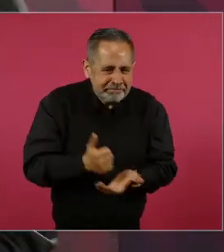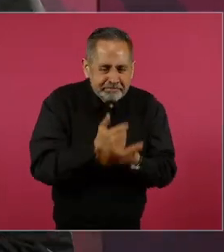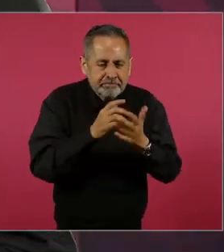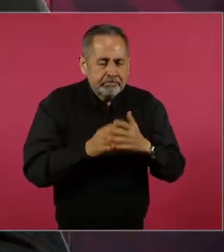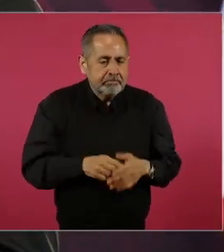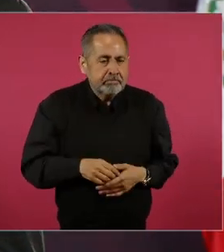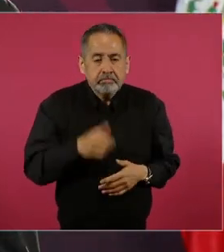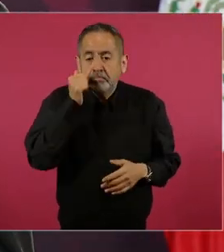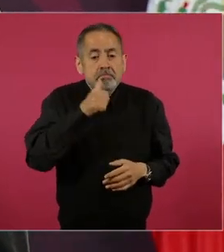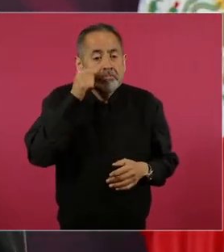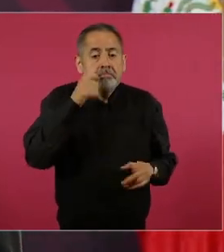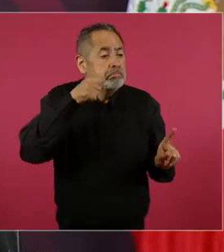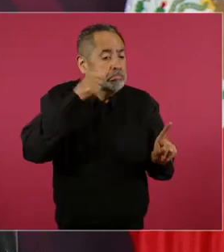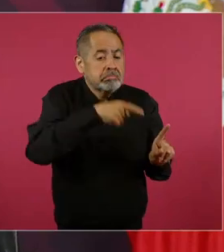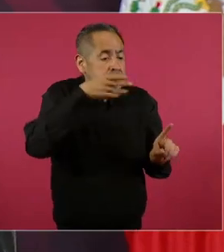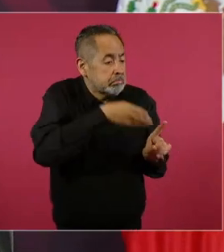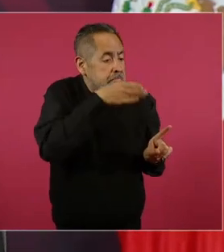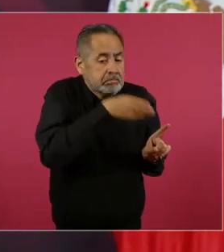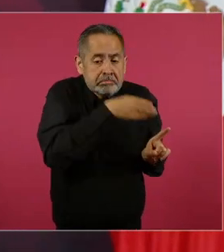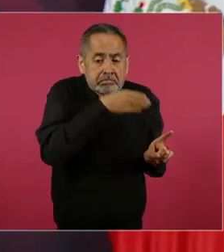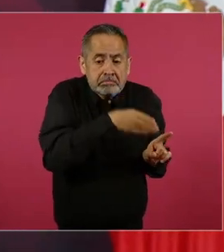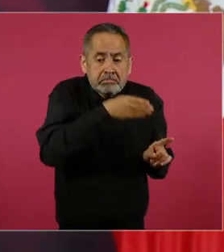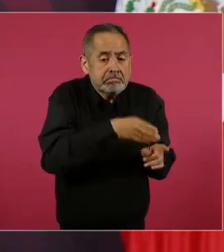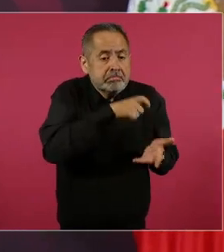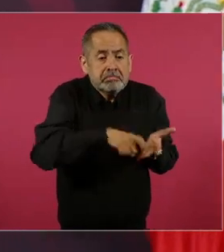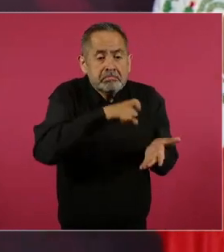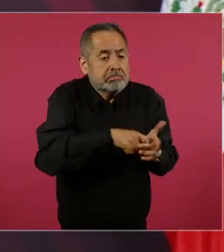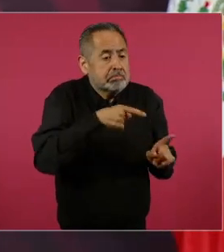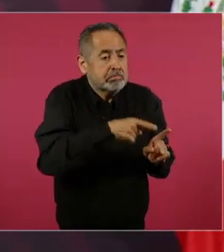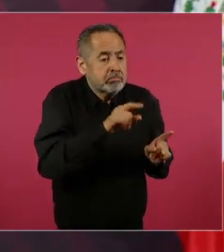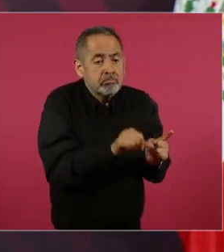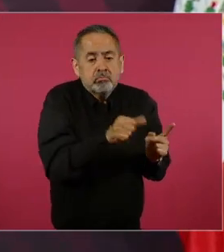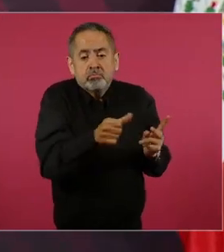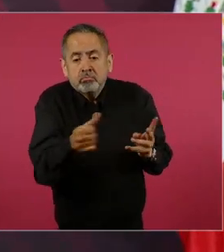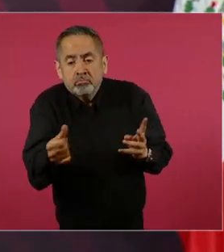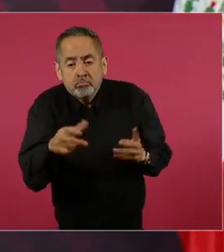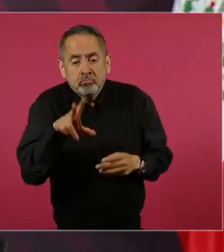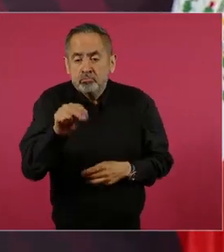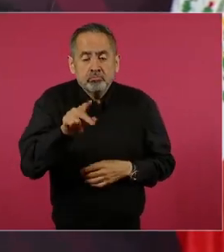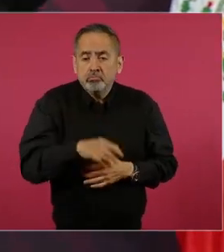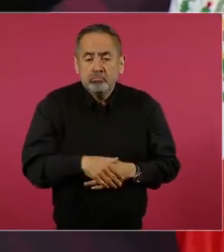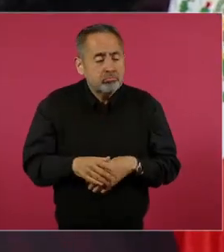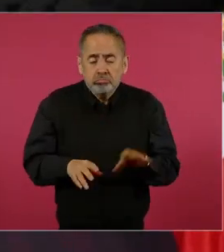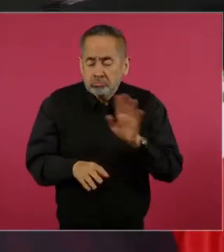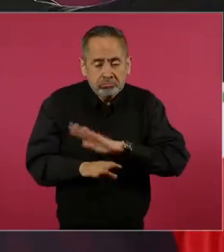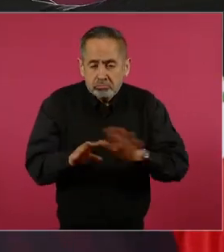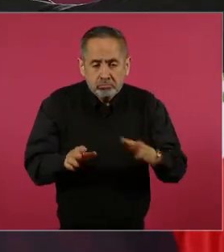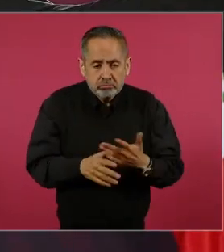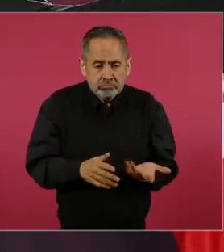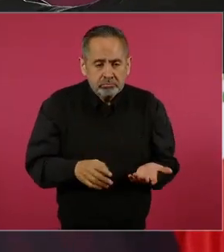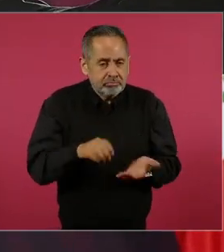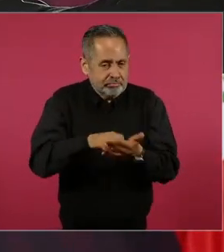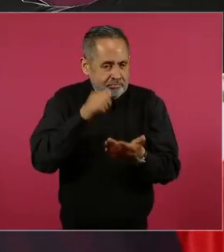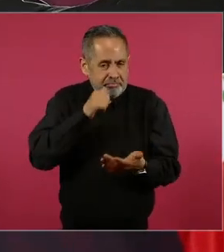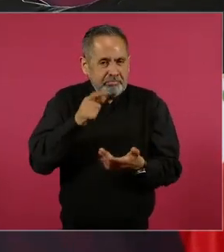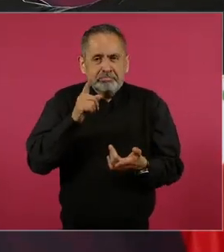que hay tormentas y huracanes, cáteres, de todo.